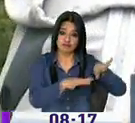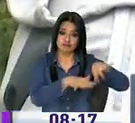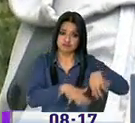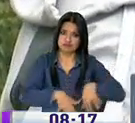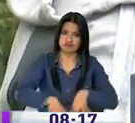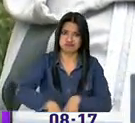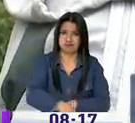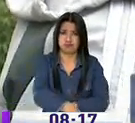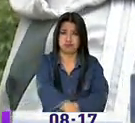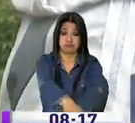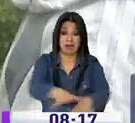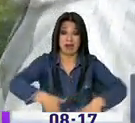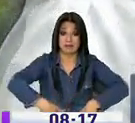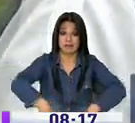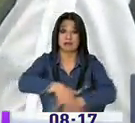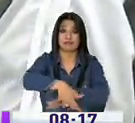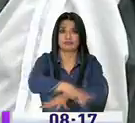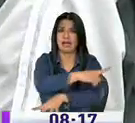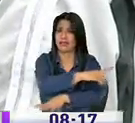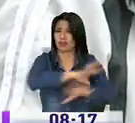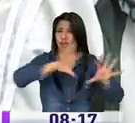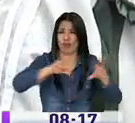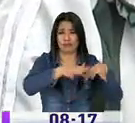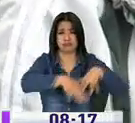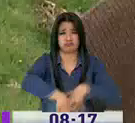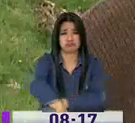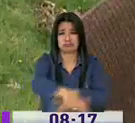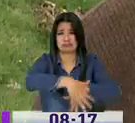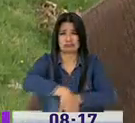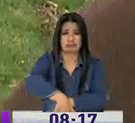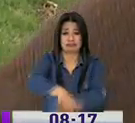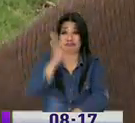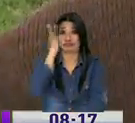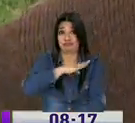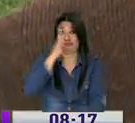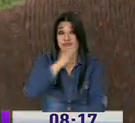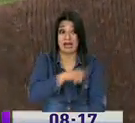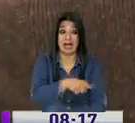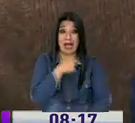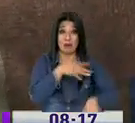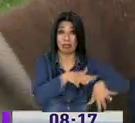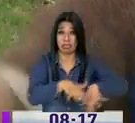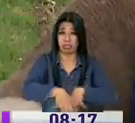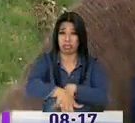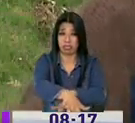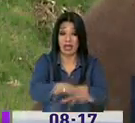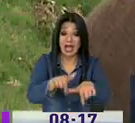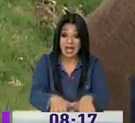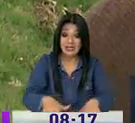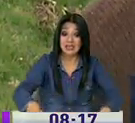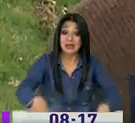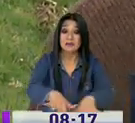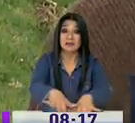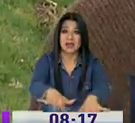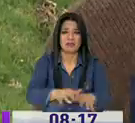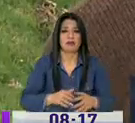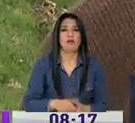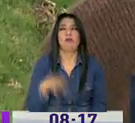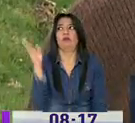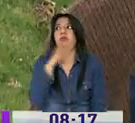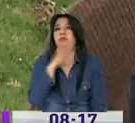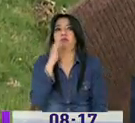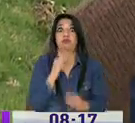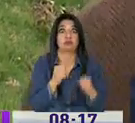y de aquí de este conjunto emana en todas esas aguas servidas que vienen las aguas servidas de los conjuntos y desembocan a la quebrada y eso es la